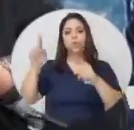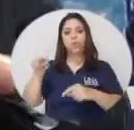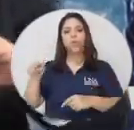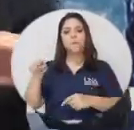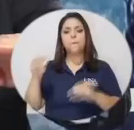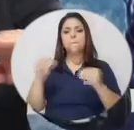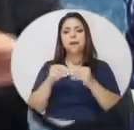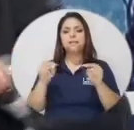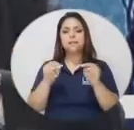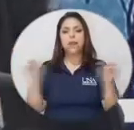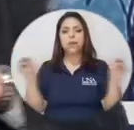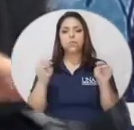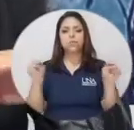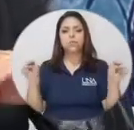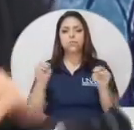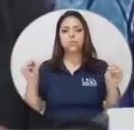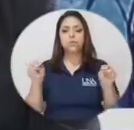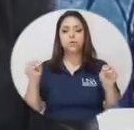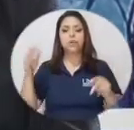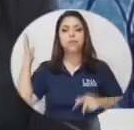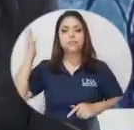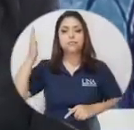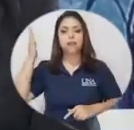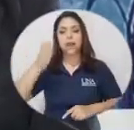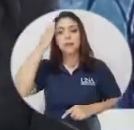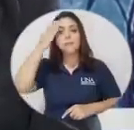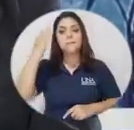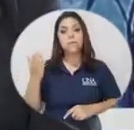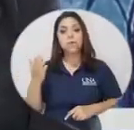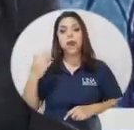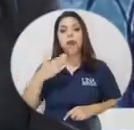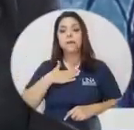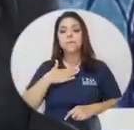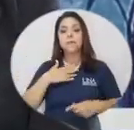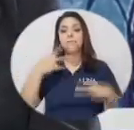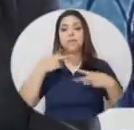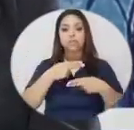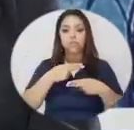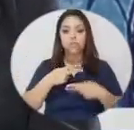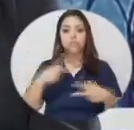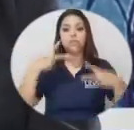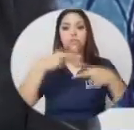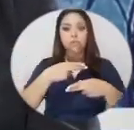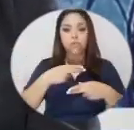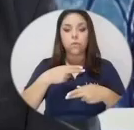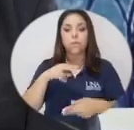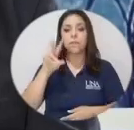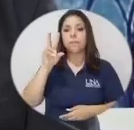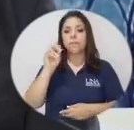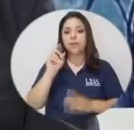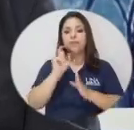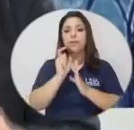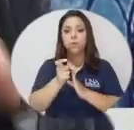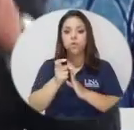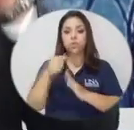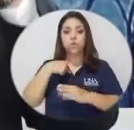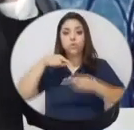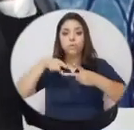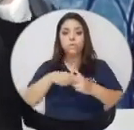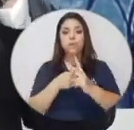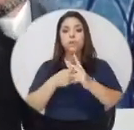Logró neutralizar una parte del mensaje, porque si a mí me interrumpen cada 20 segundos o cuando me comienzan a